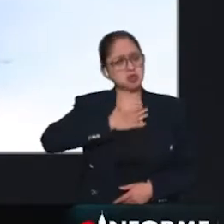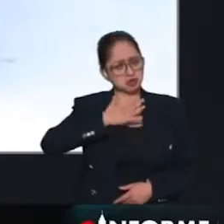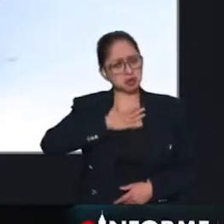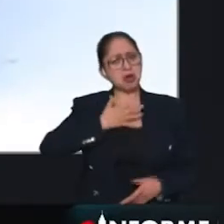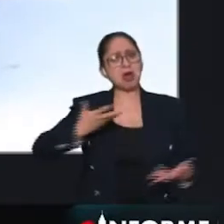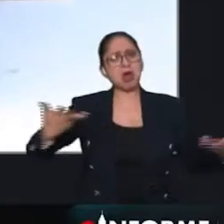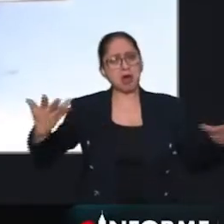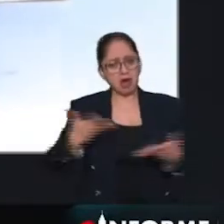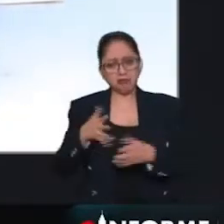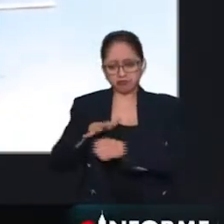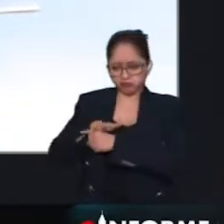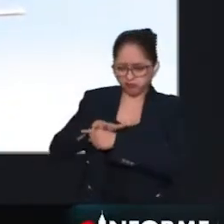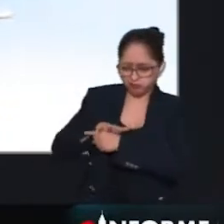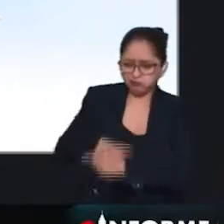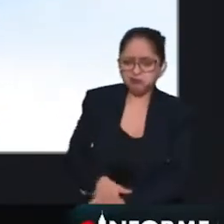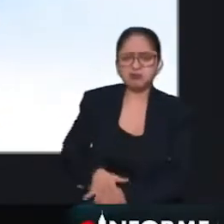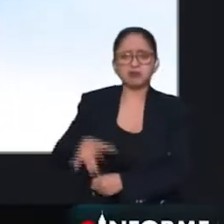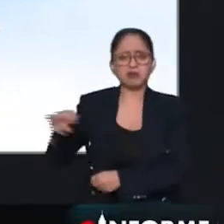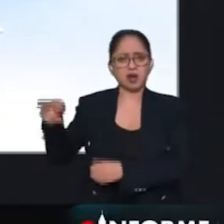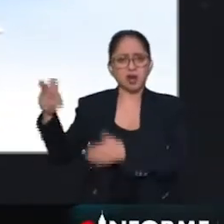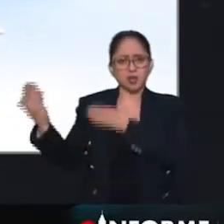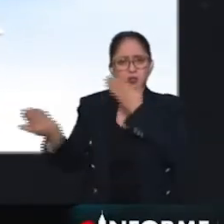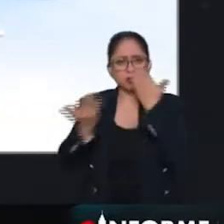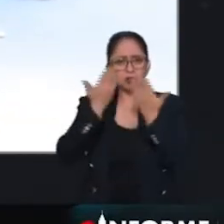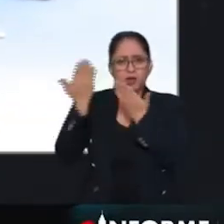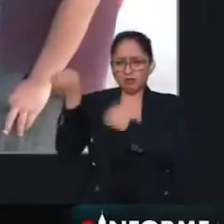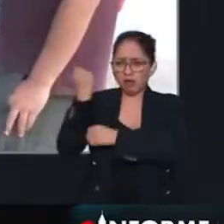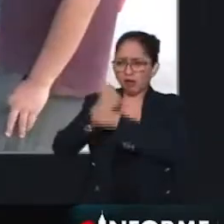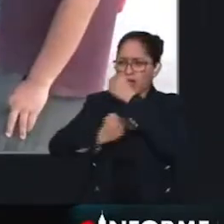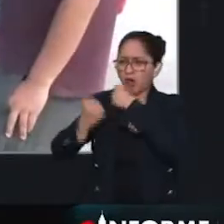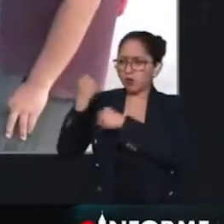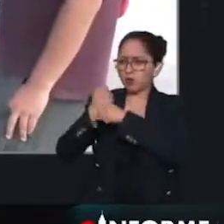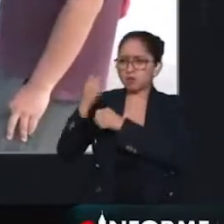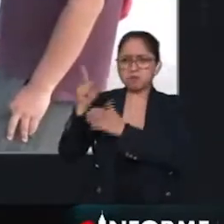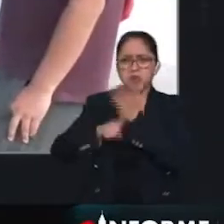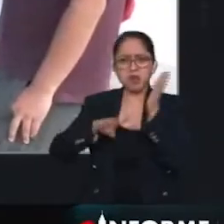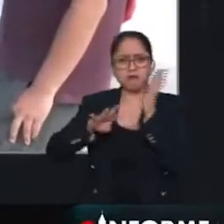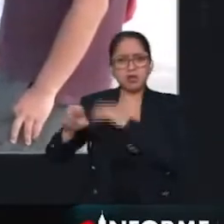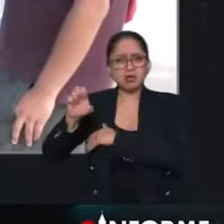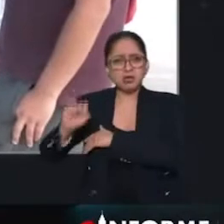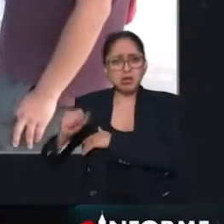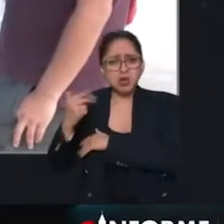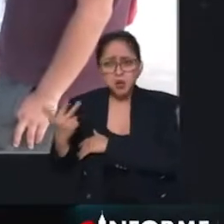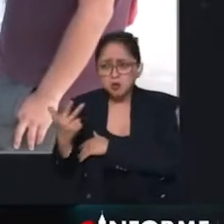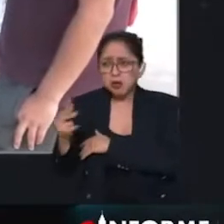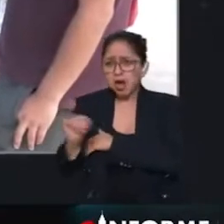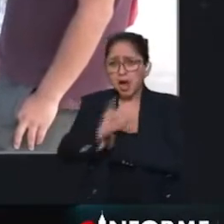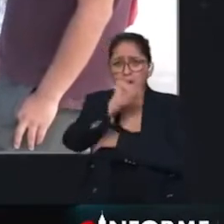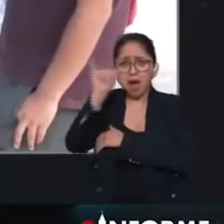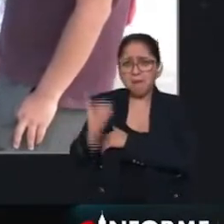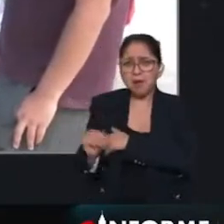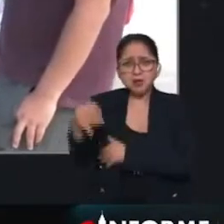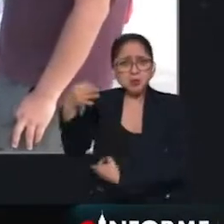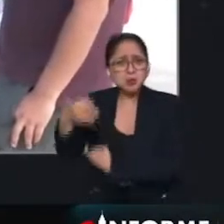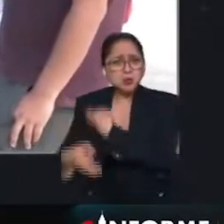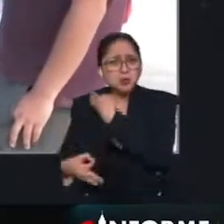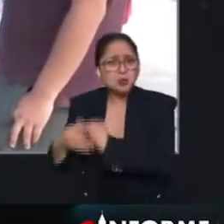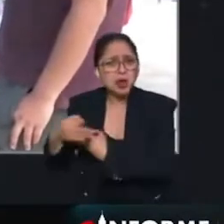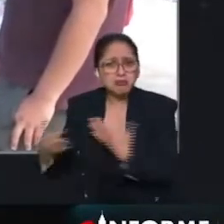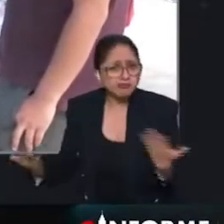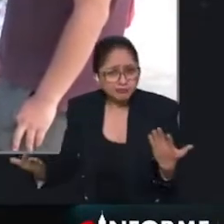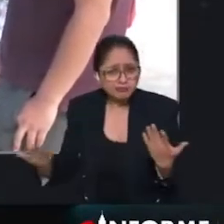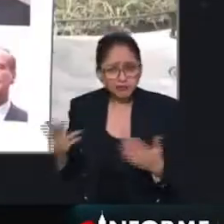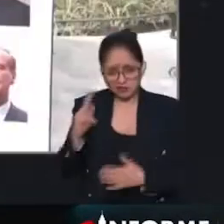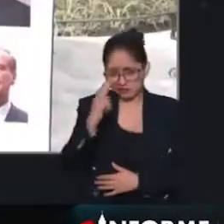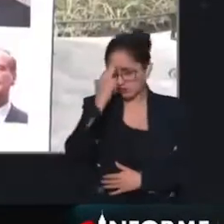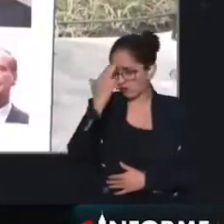de la represión al movimiento estudiantil del 68 y nunca se le juzgó. Y ahora, si no revisamos el caso de los presidentes de la era